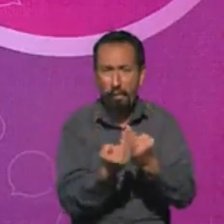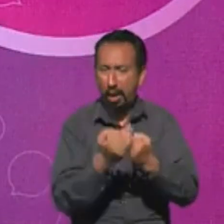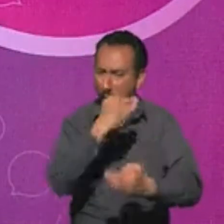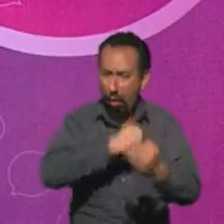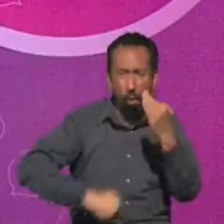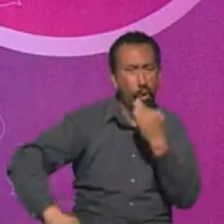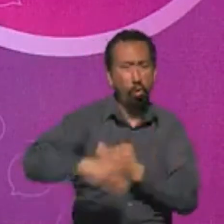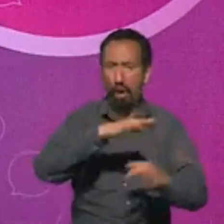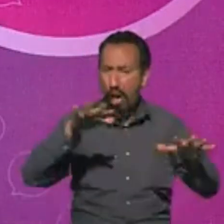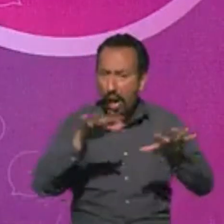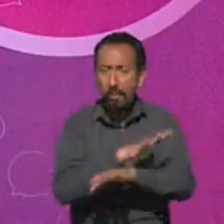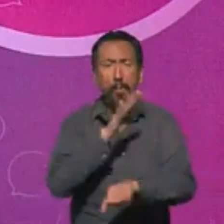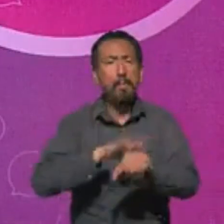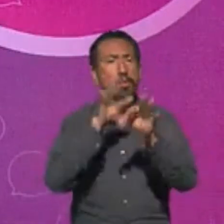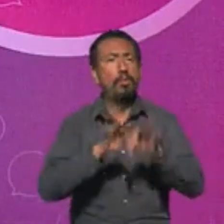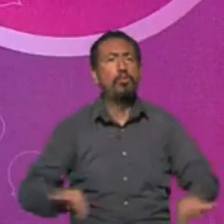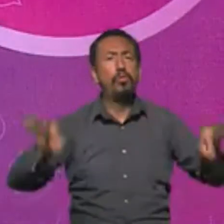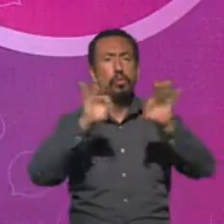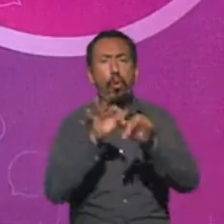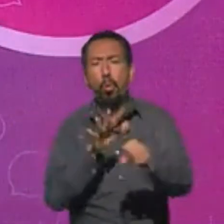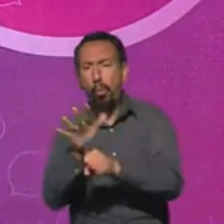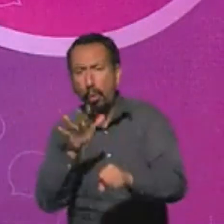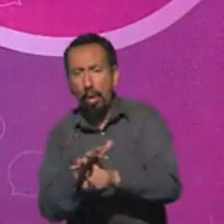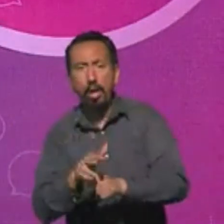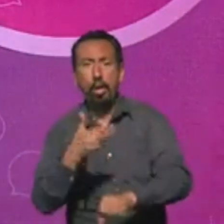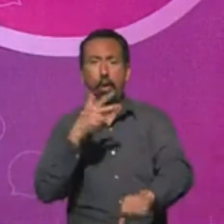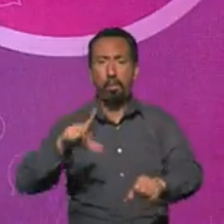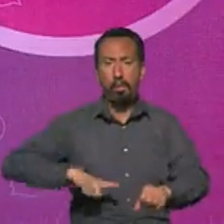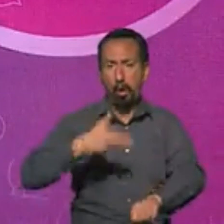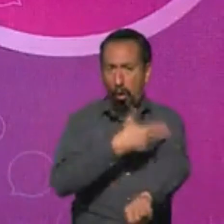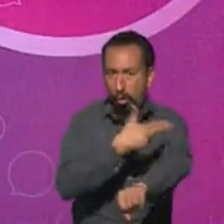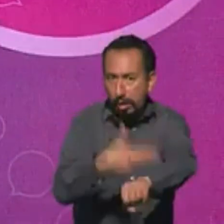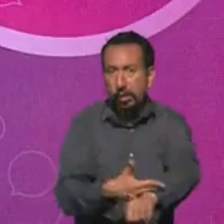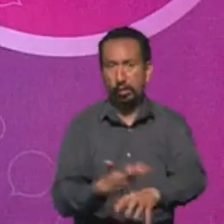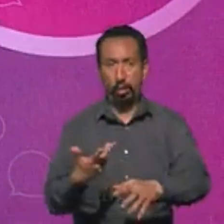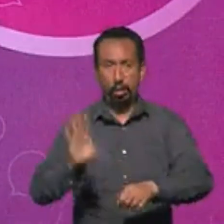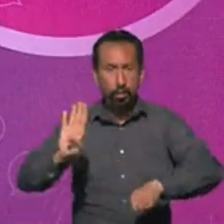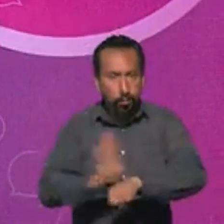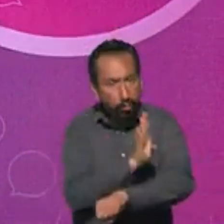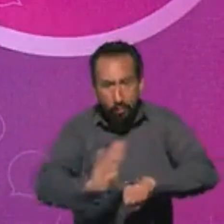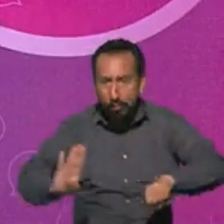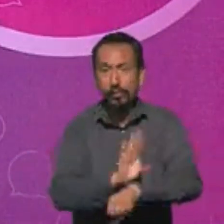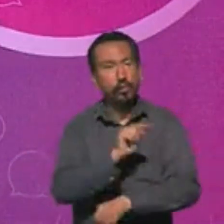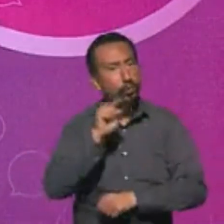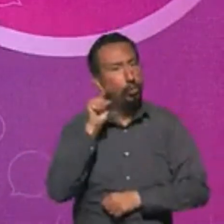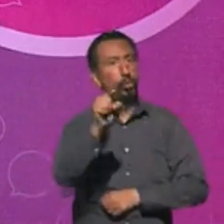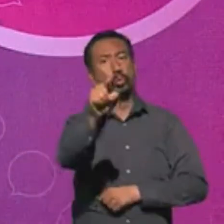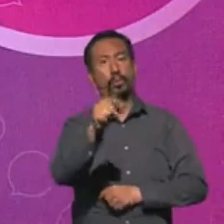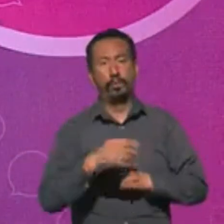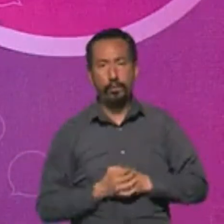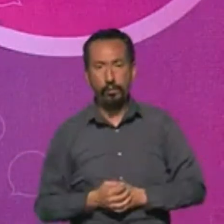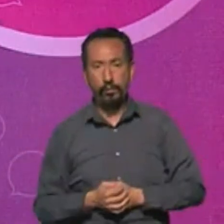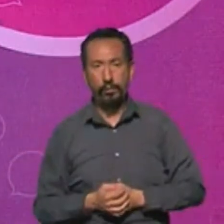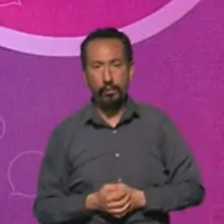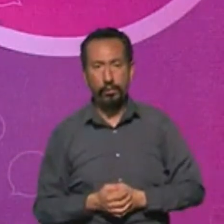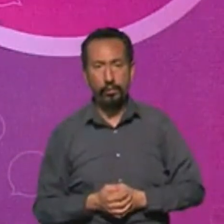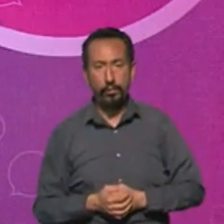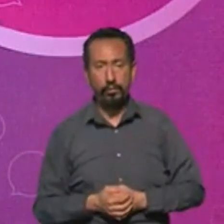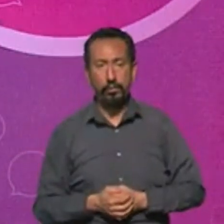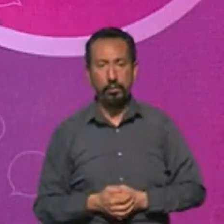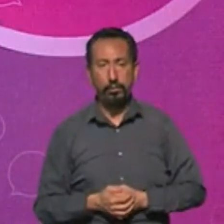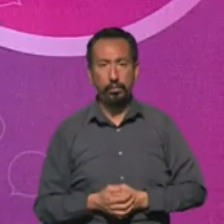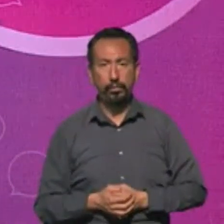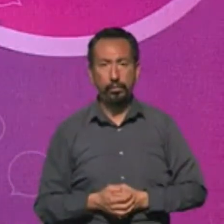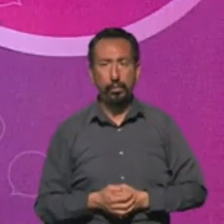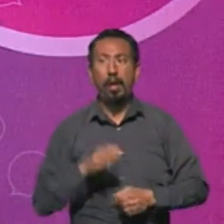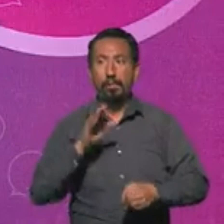cambio de prioridades y un gobierno honesto que trabaje para y por el beneficio del pueblo por eso